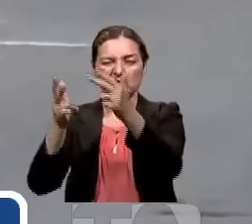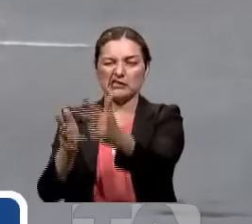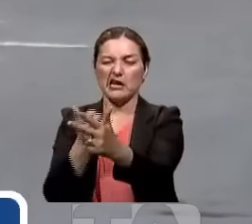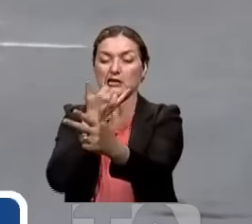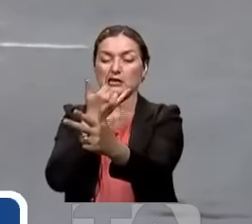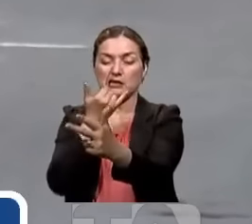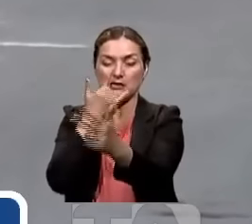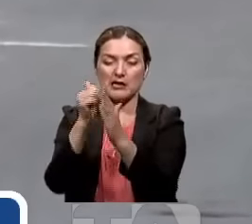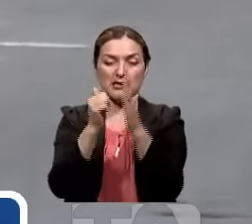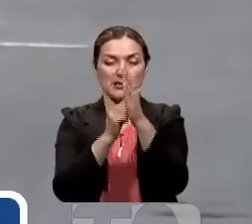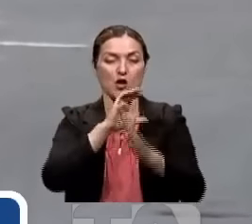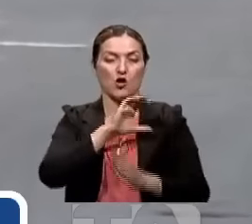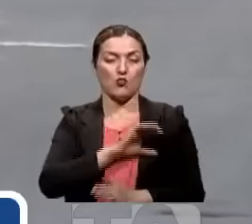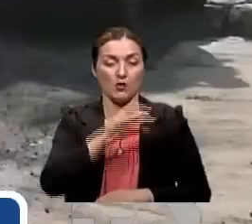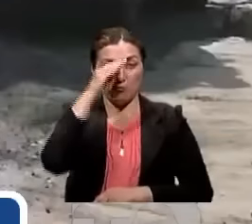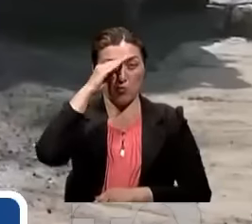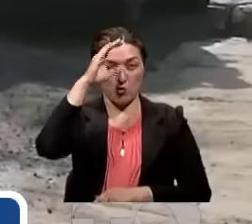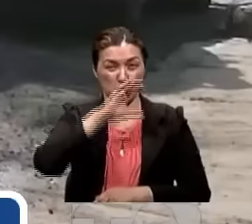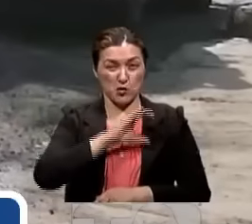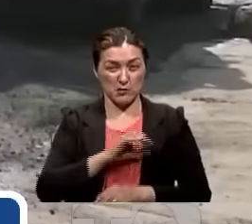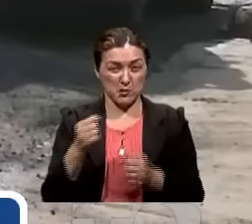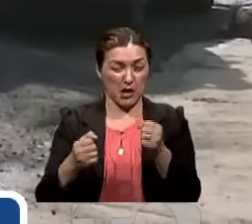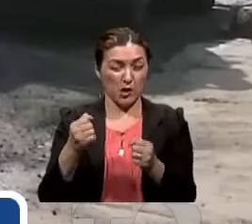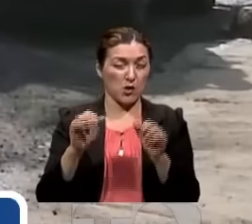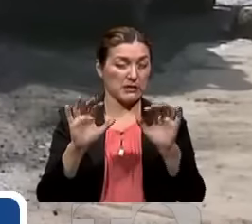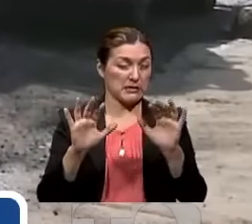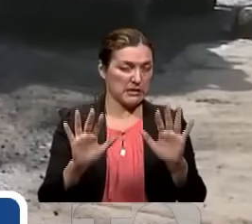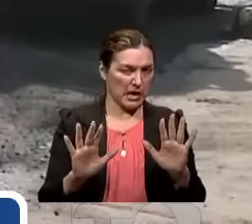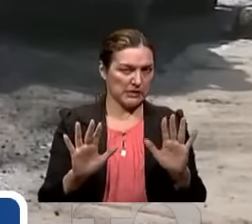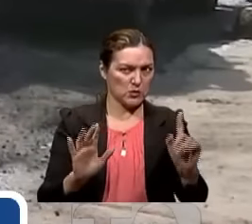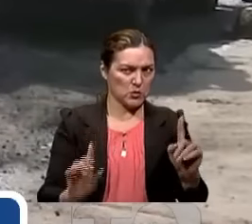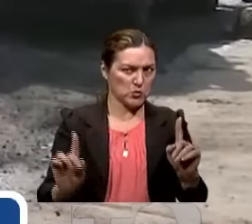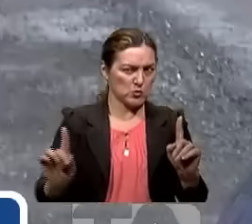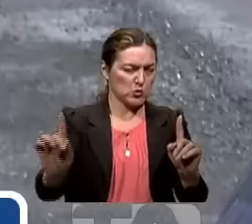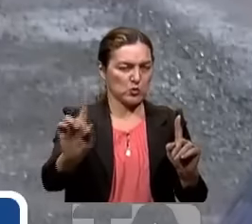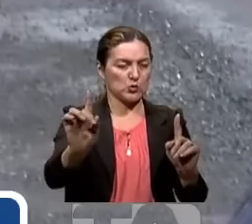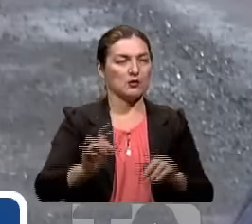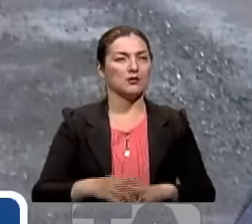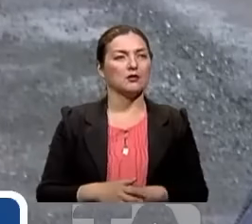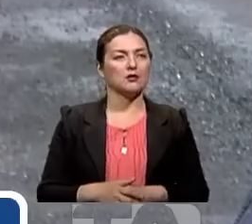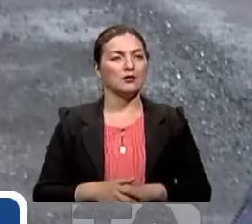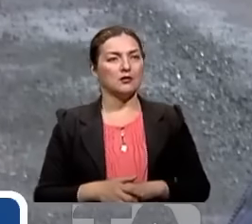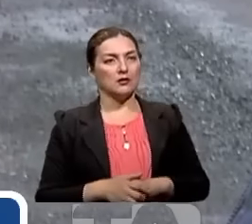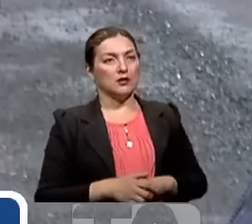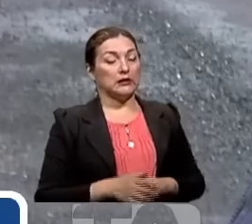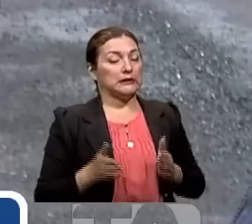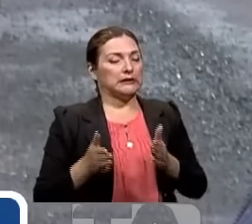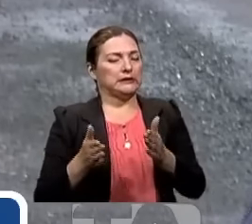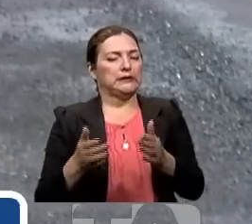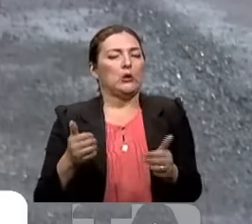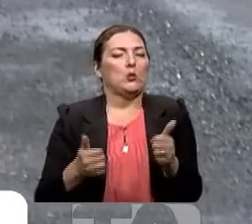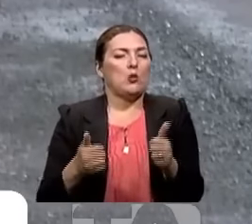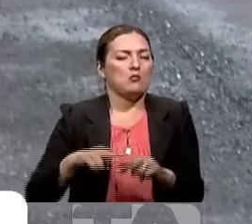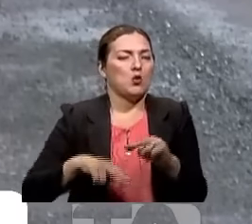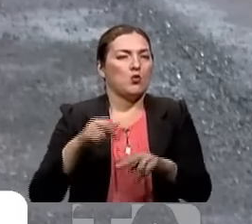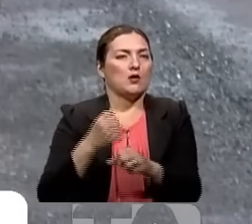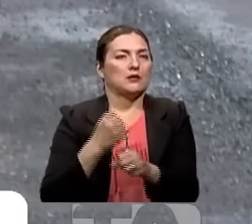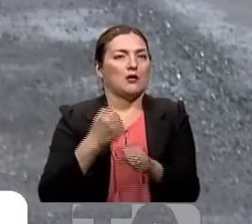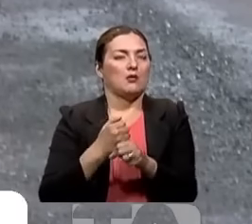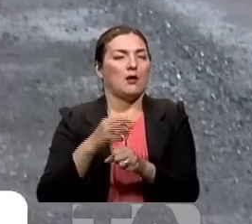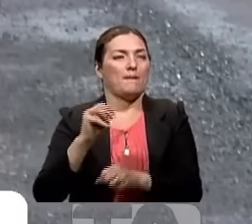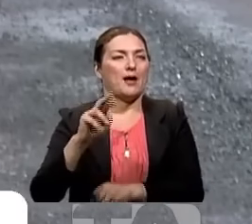Tránsito ha distribuido 10 agentes en todo el perímetro donde ejecuta la obra. Mantenemos como rutas alternas, mientras se ejecuten las obras de la